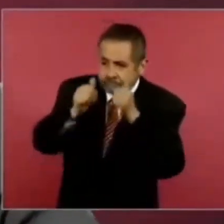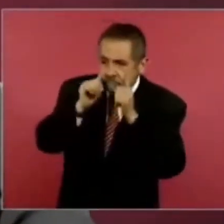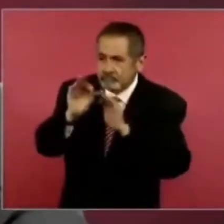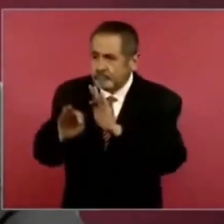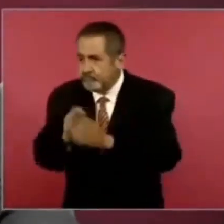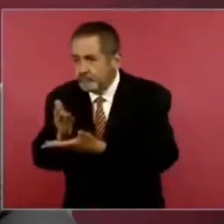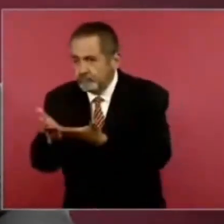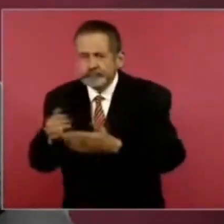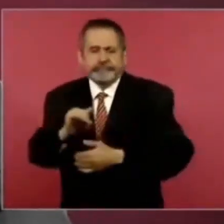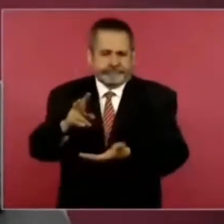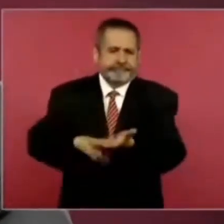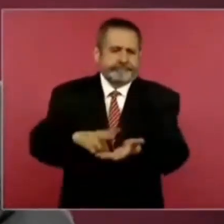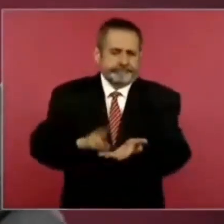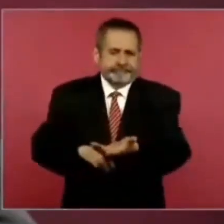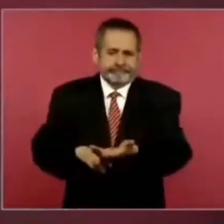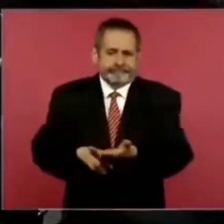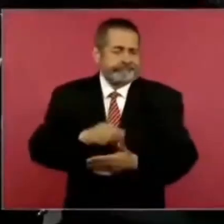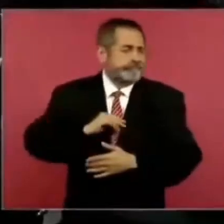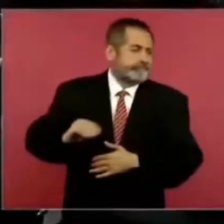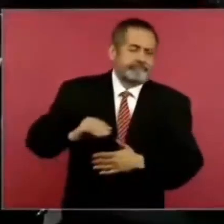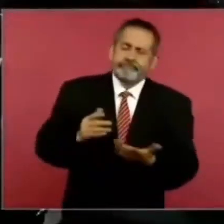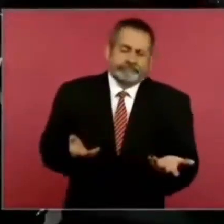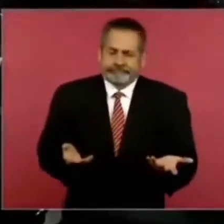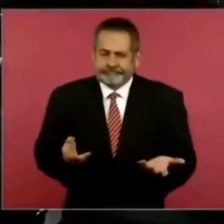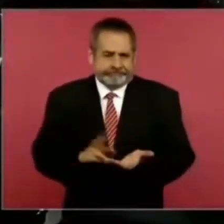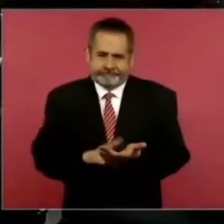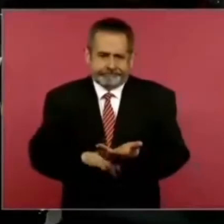Entonces, a veces lo que pasa es, a ver,